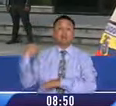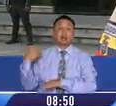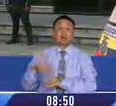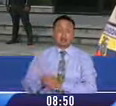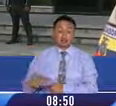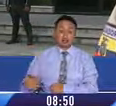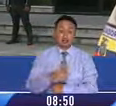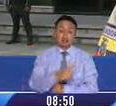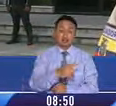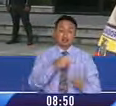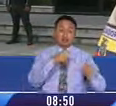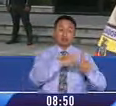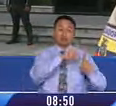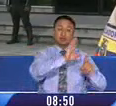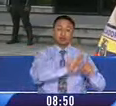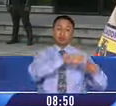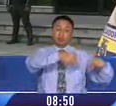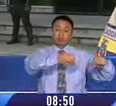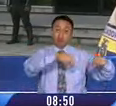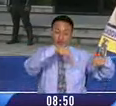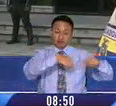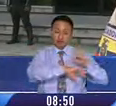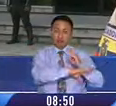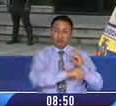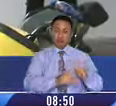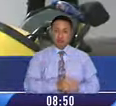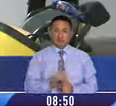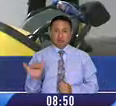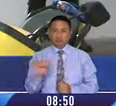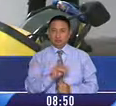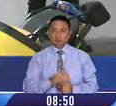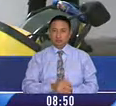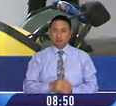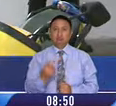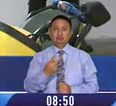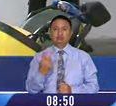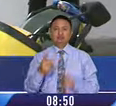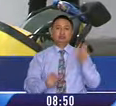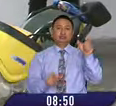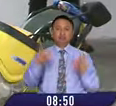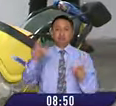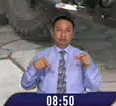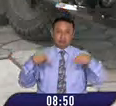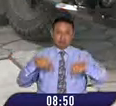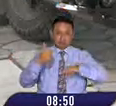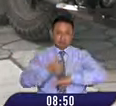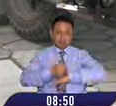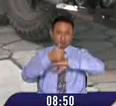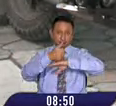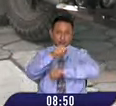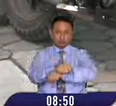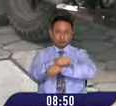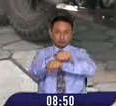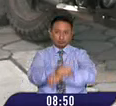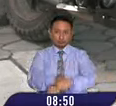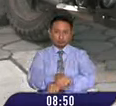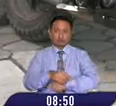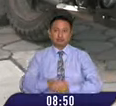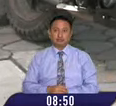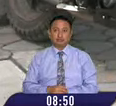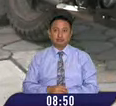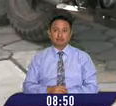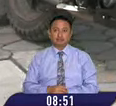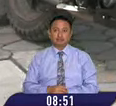también la motocicleta estaba reportada como robada. Ambos individuos que han sido puestos a órdenes de la justicia